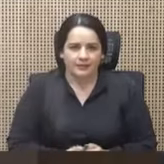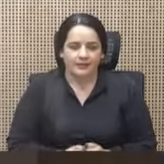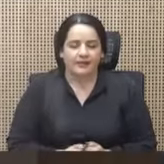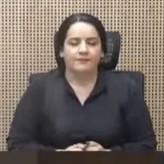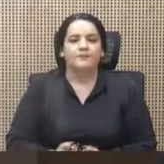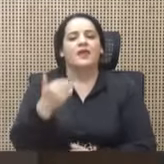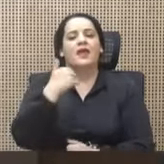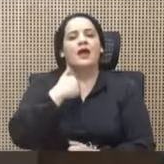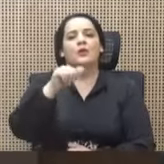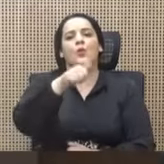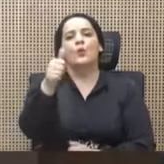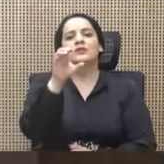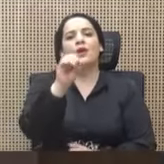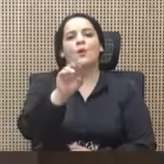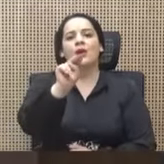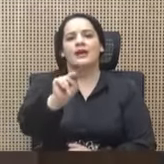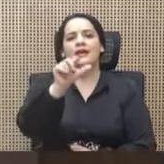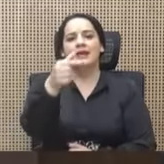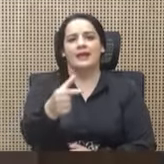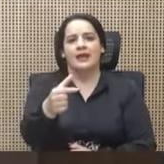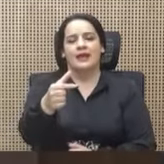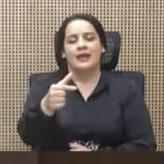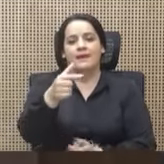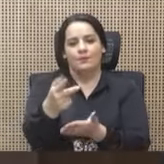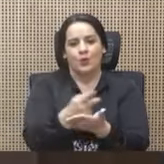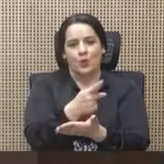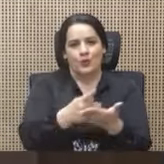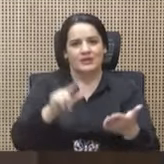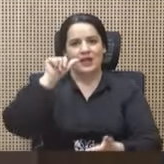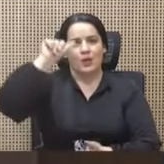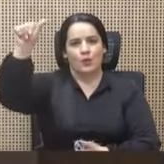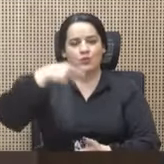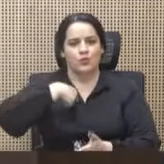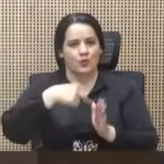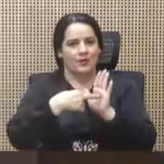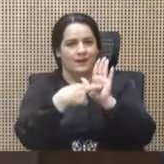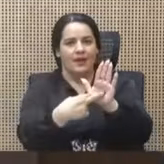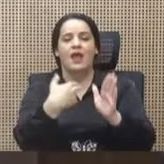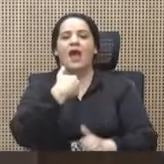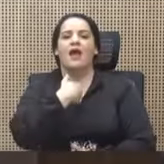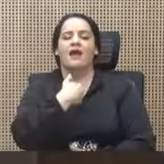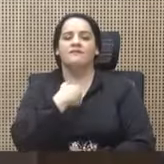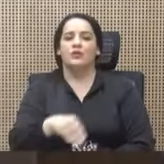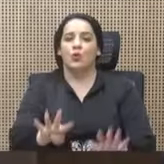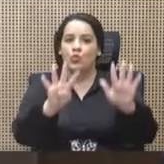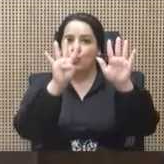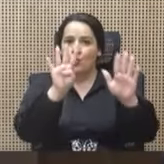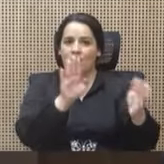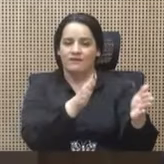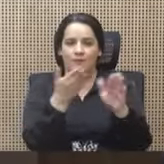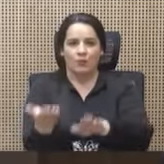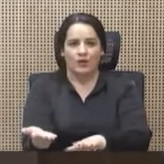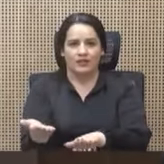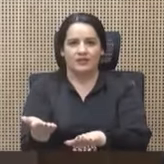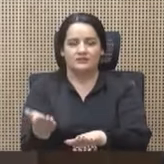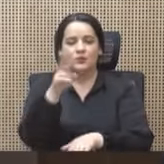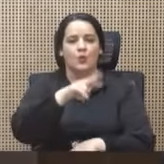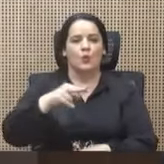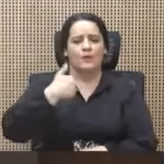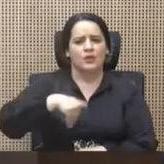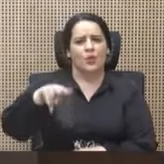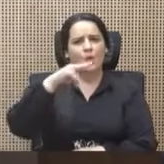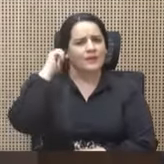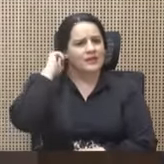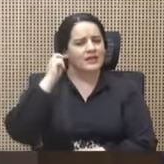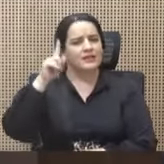Hay otra ONG en la provincia de Alajuela, la que represento, en la que han habido 9 muertes, compañeros y compañeras. Es que nos tiene que